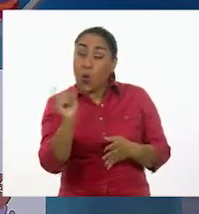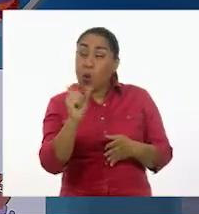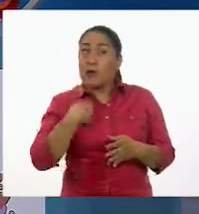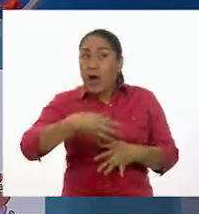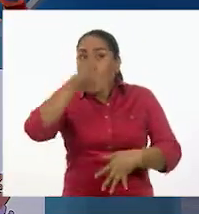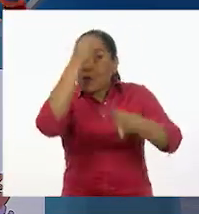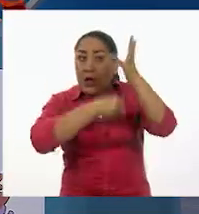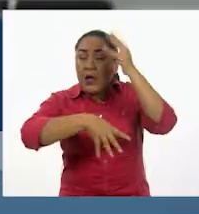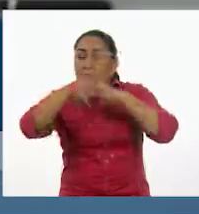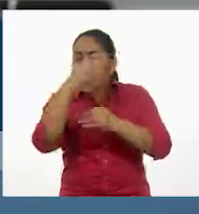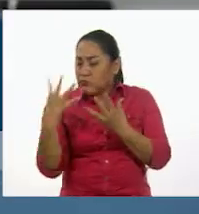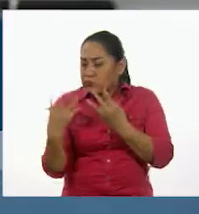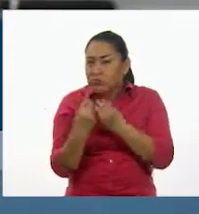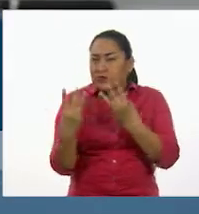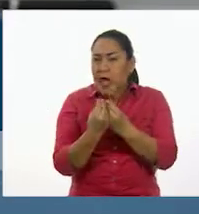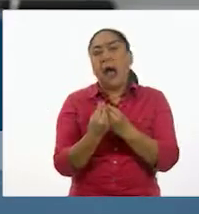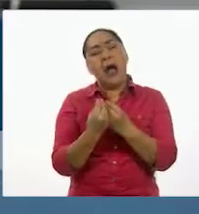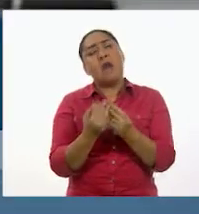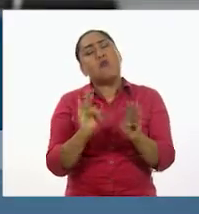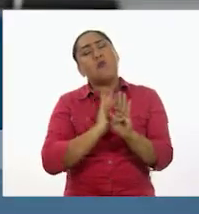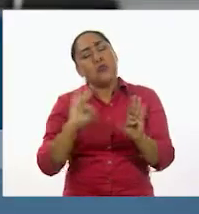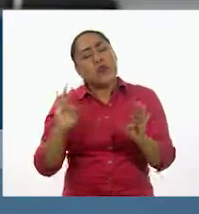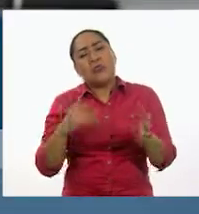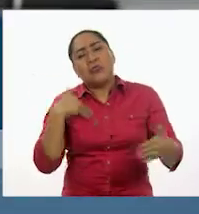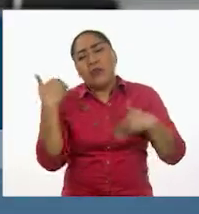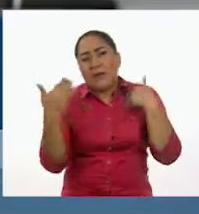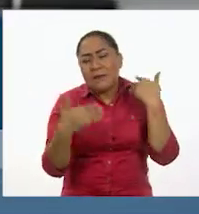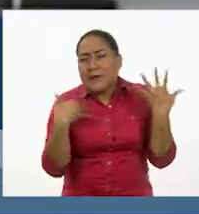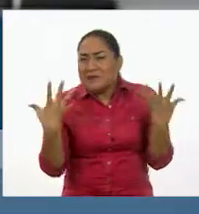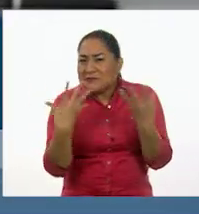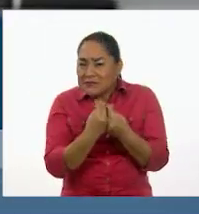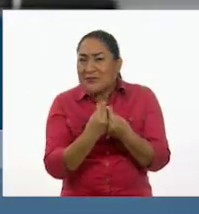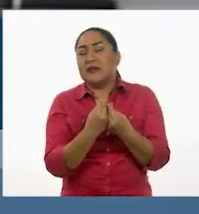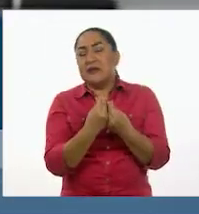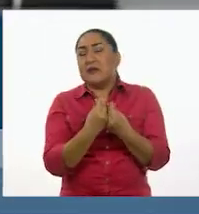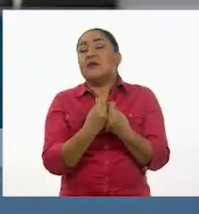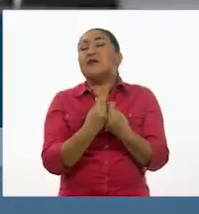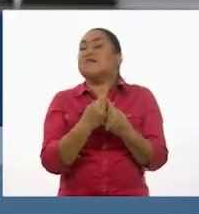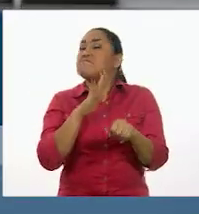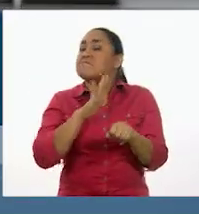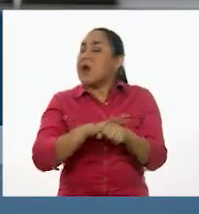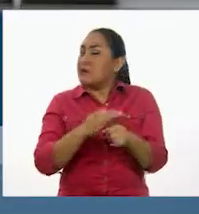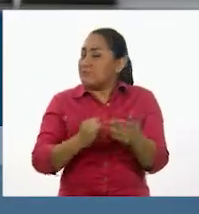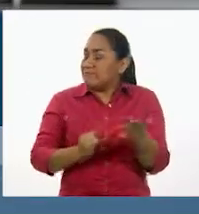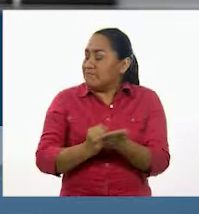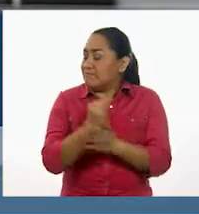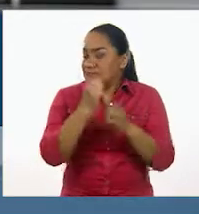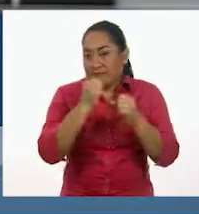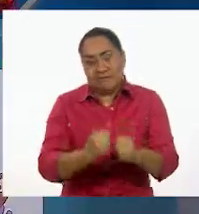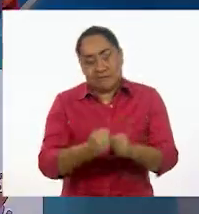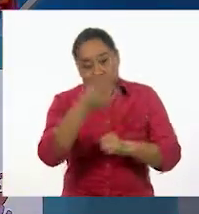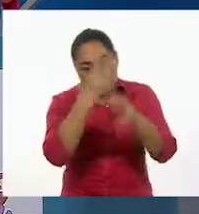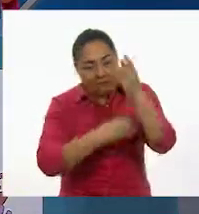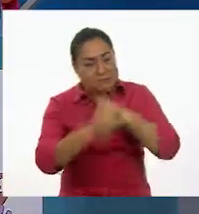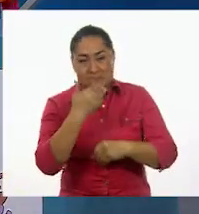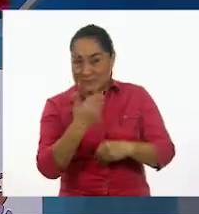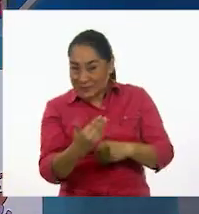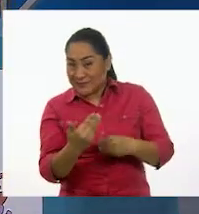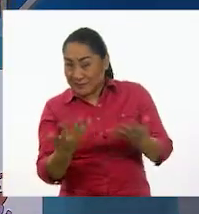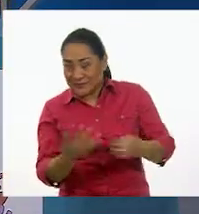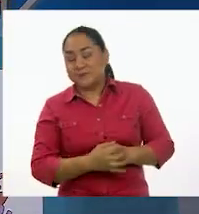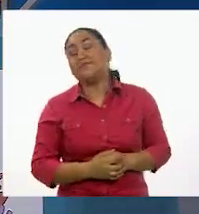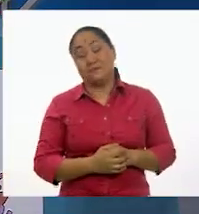juntos, no solo nos divertimos más, sino que logramos que estos se consoliden mejor.